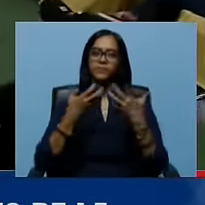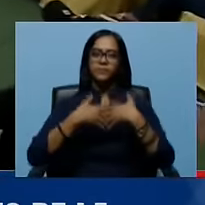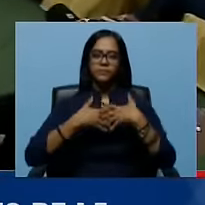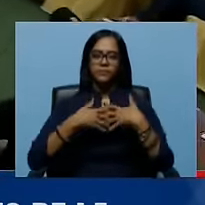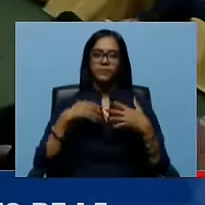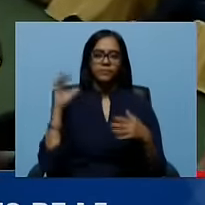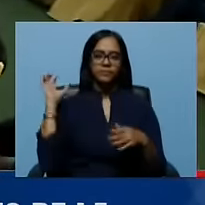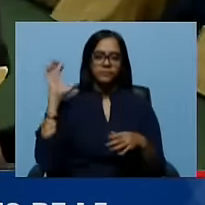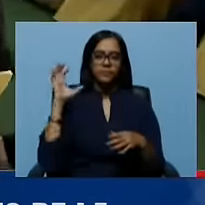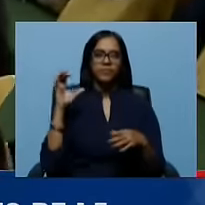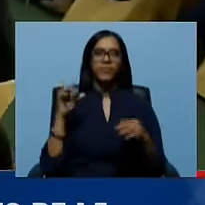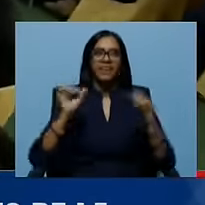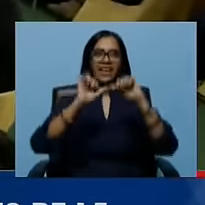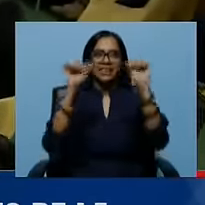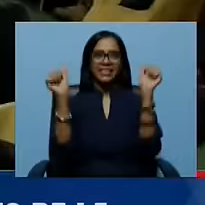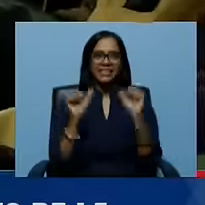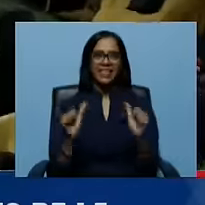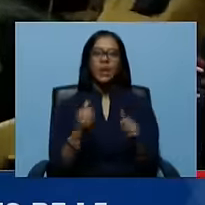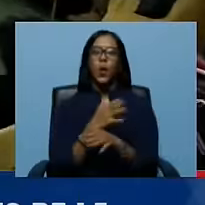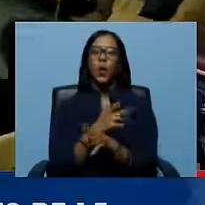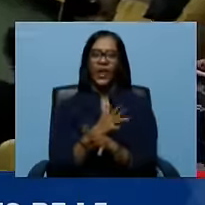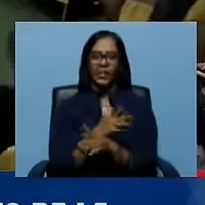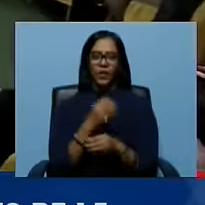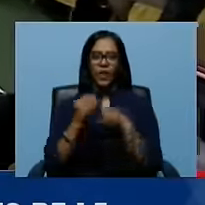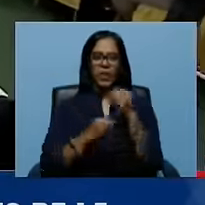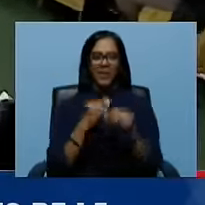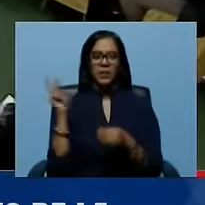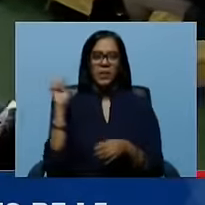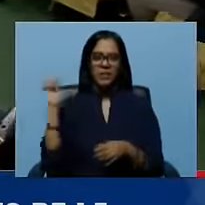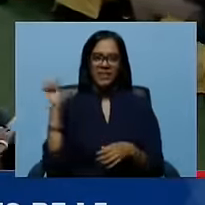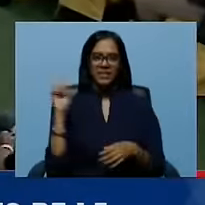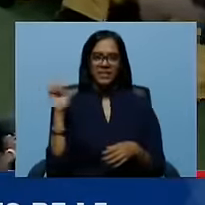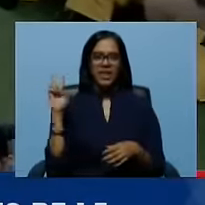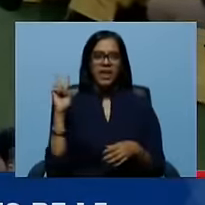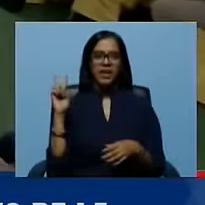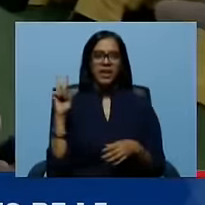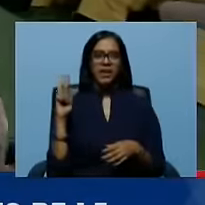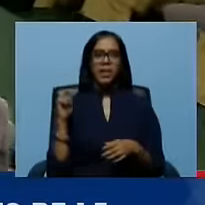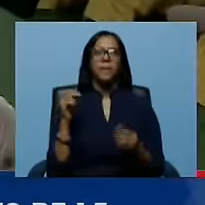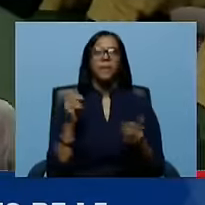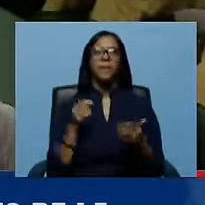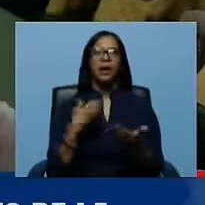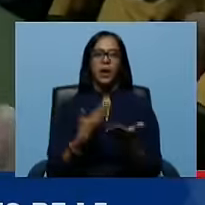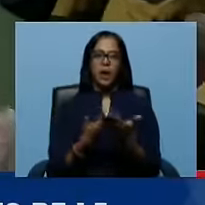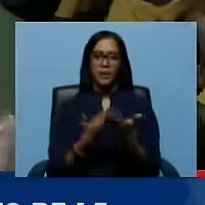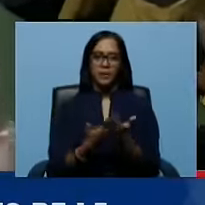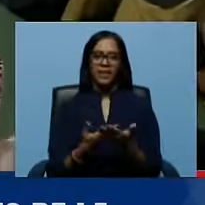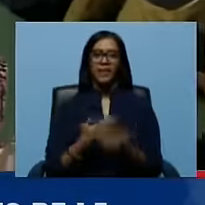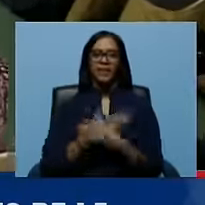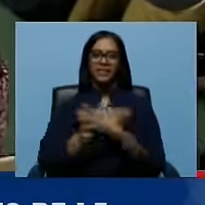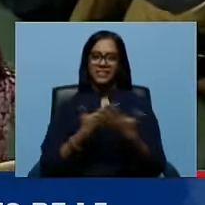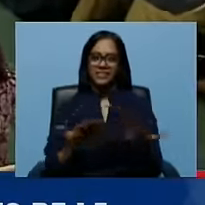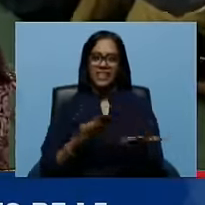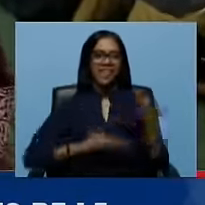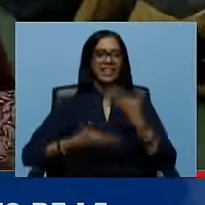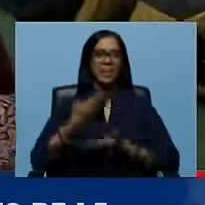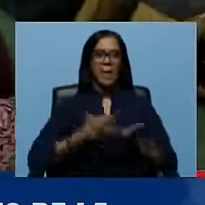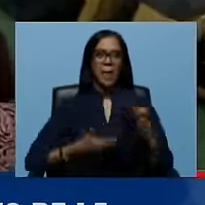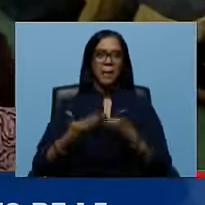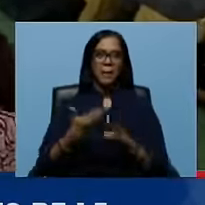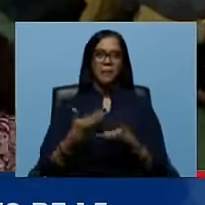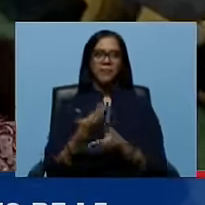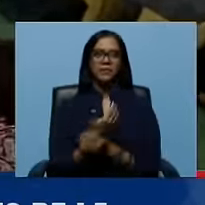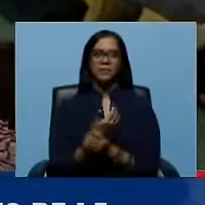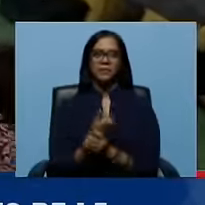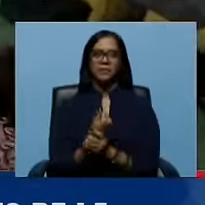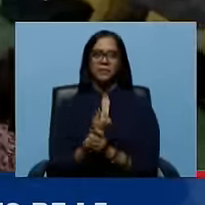Estado de artesanías y juguetes fabricados en Venezuela para los presentes de intercambio en